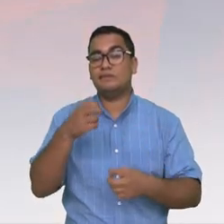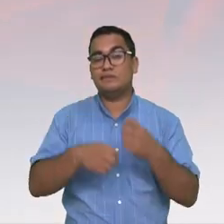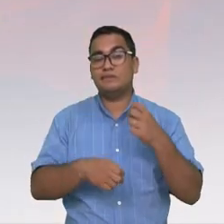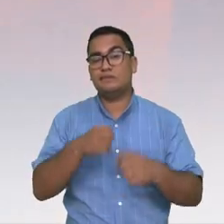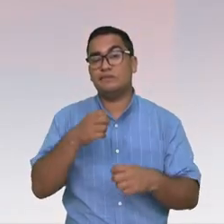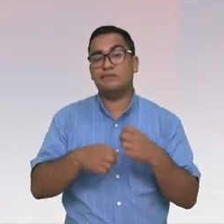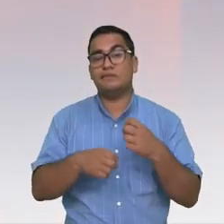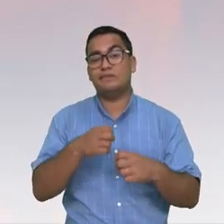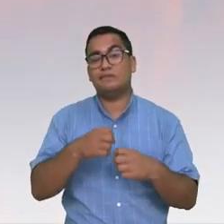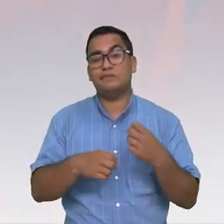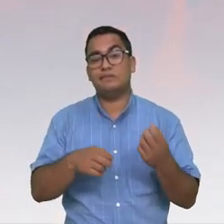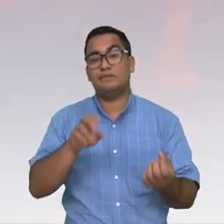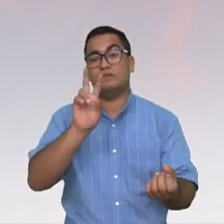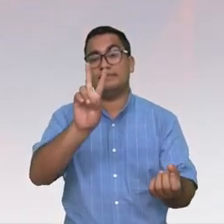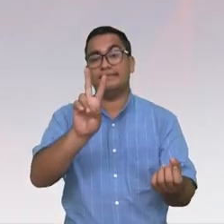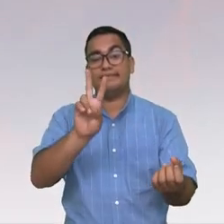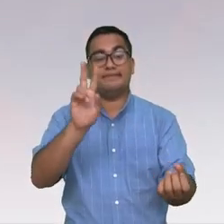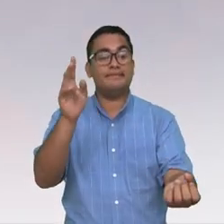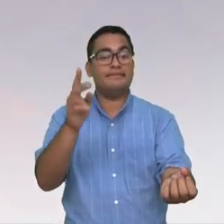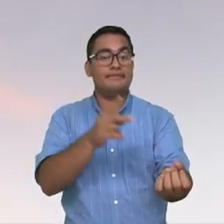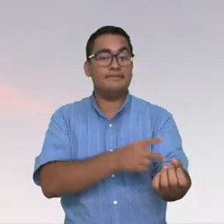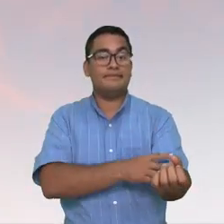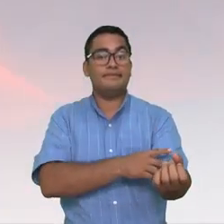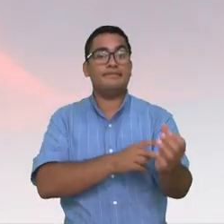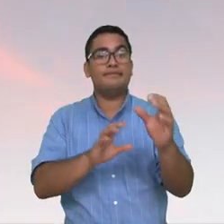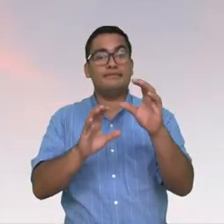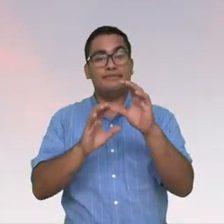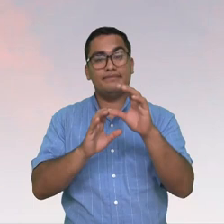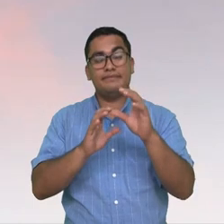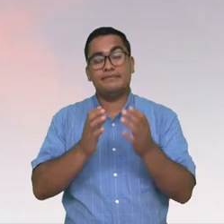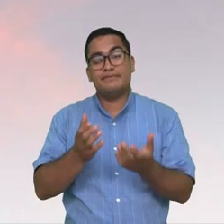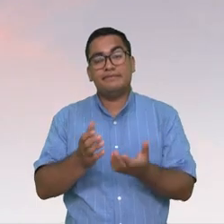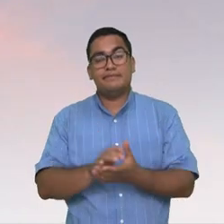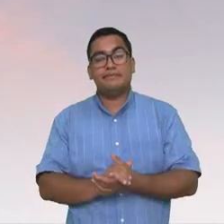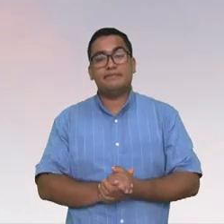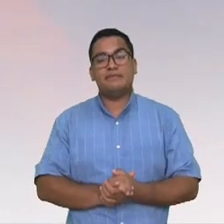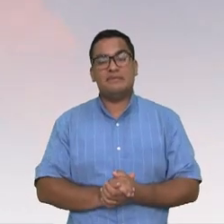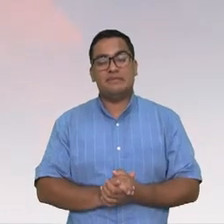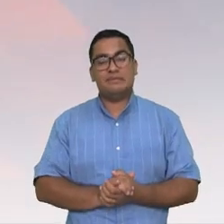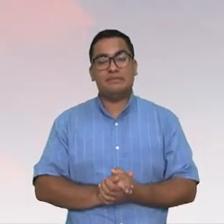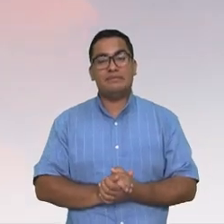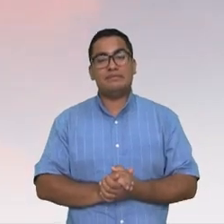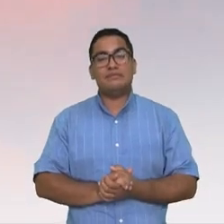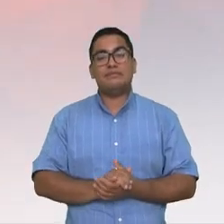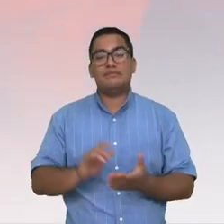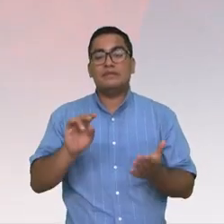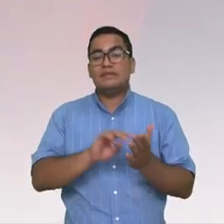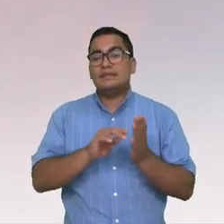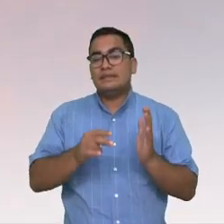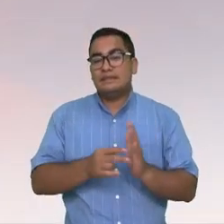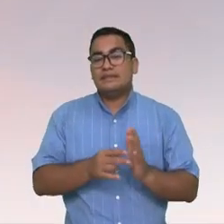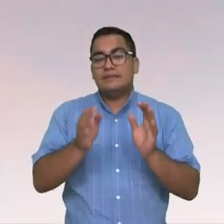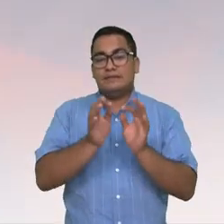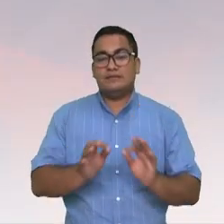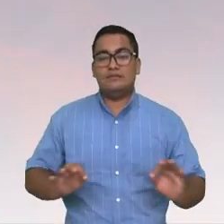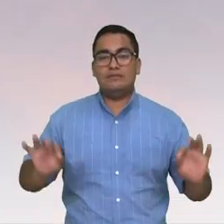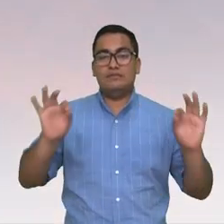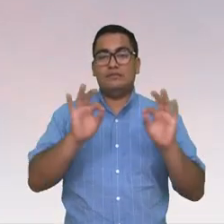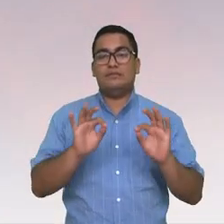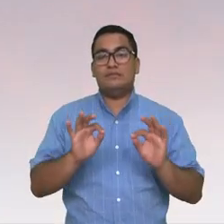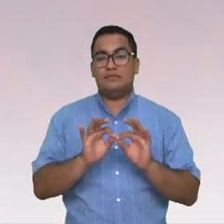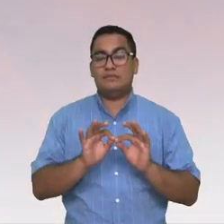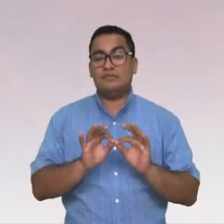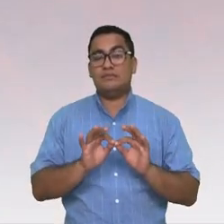la condición de seropositivo a VIH. Ese es lo principal y lo que